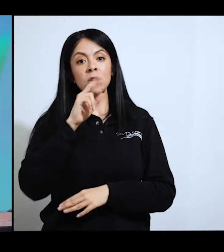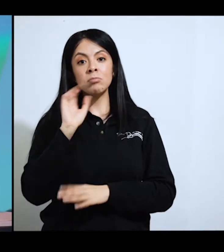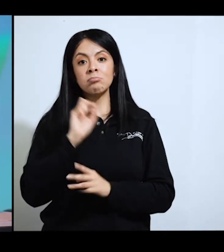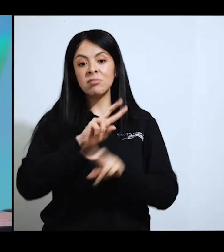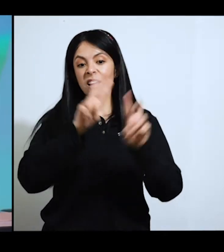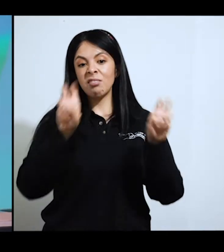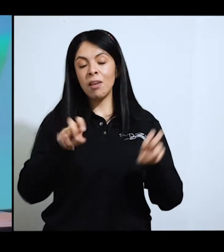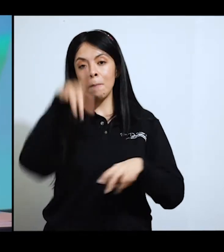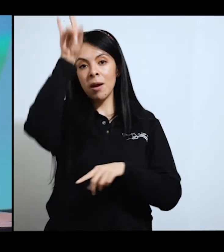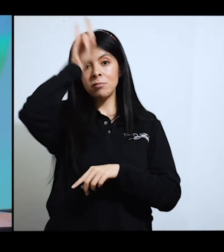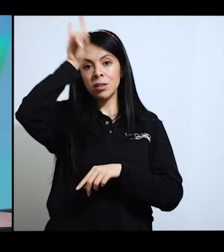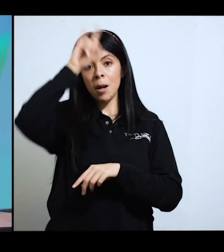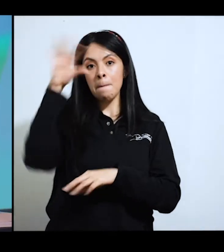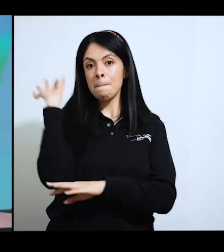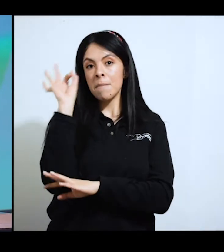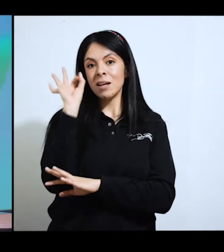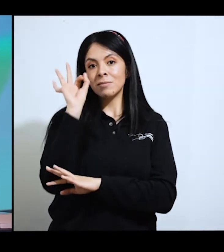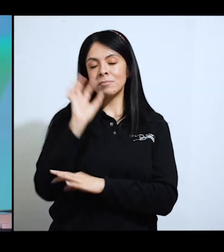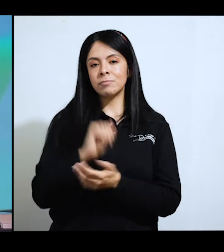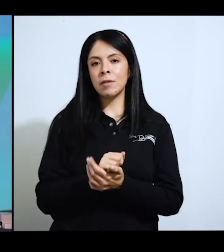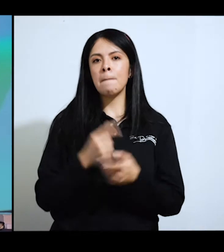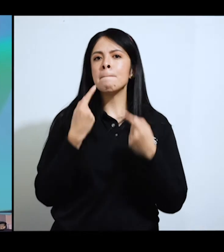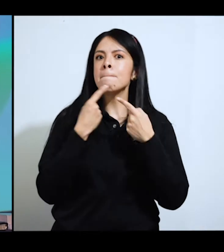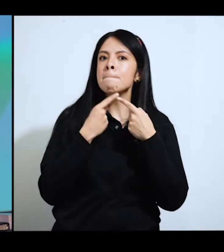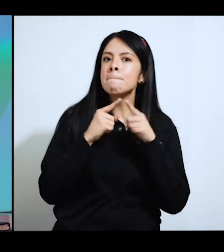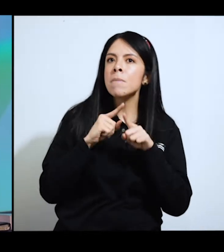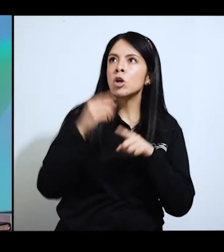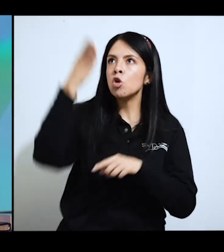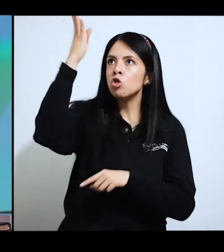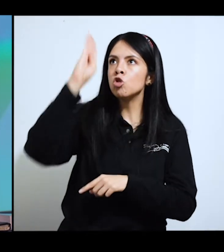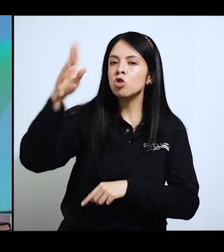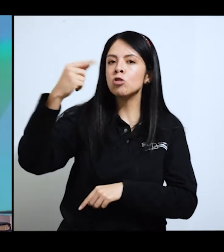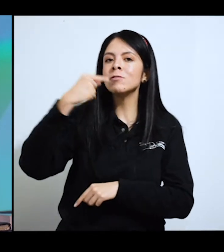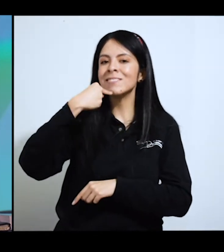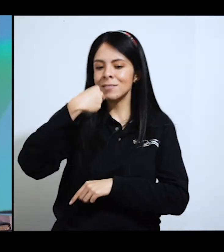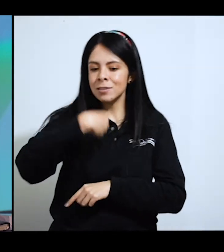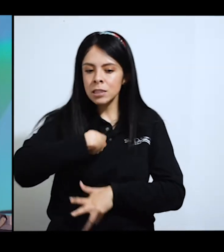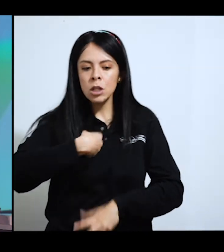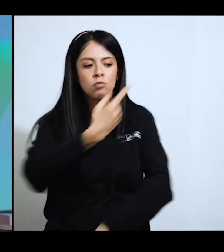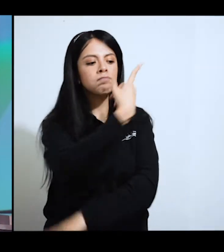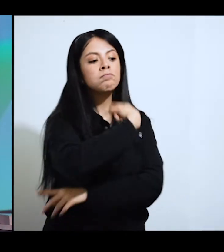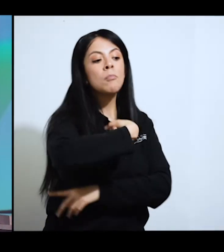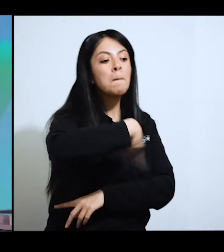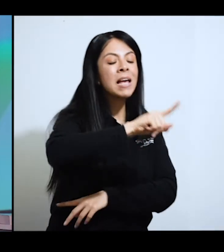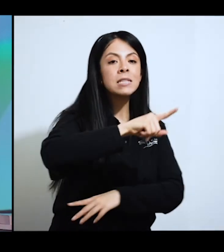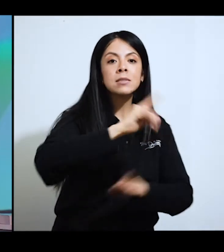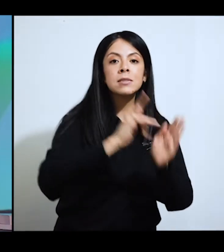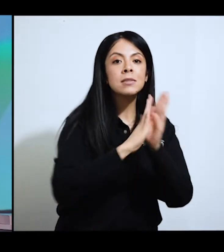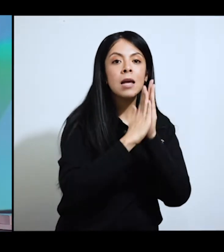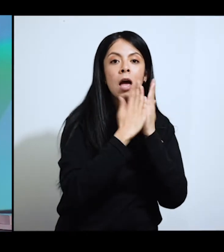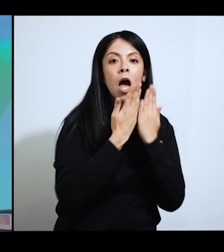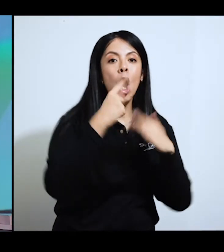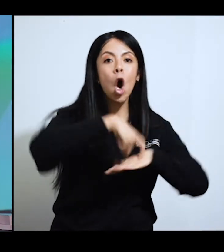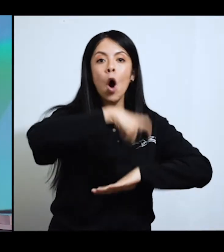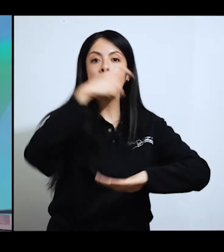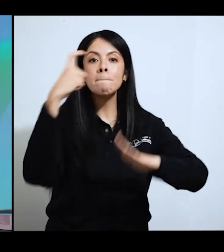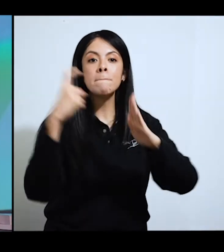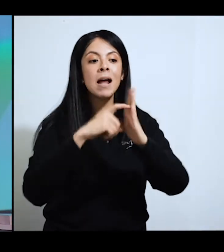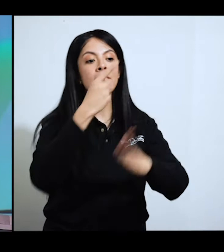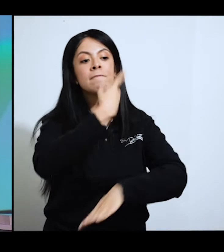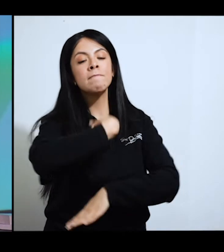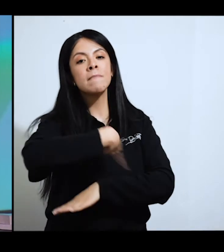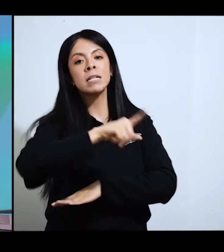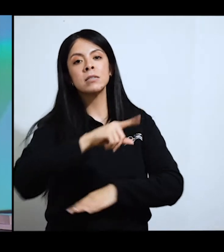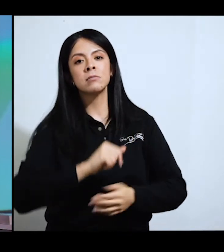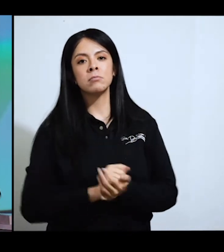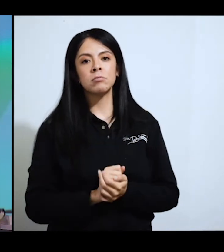está incluido dentro de su repertorio de prédicas, pero el Señor nos manda a predicar la totalidad